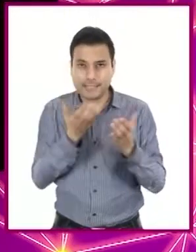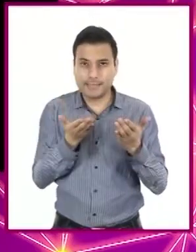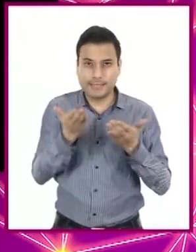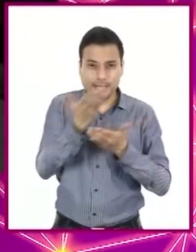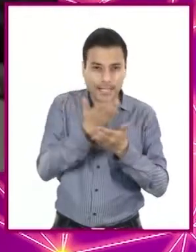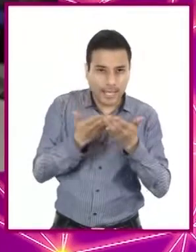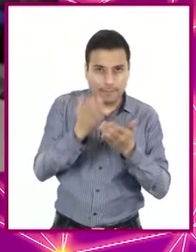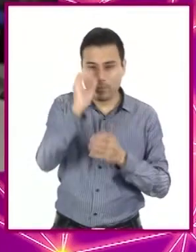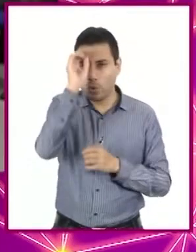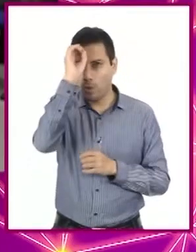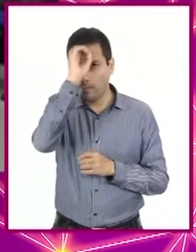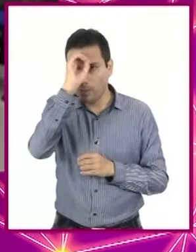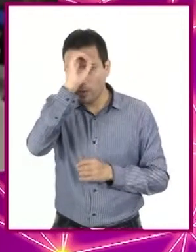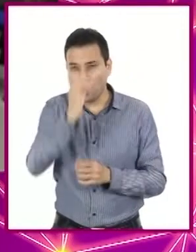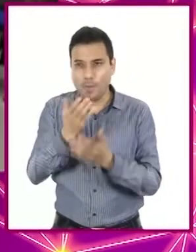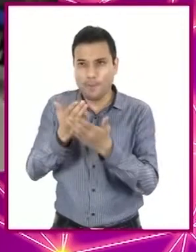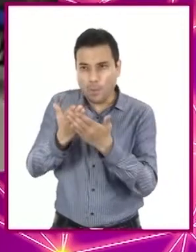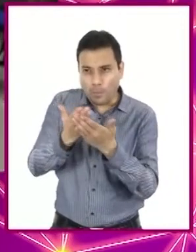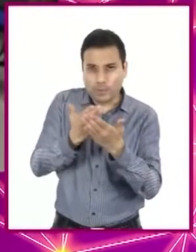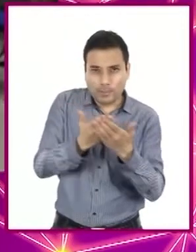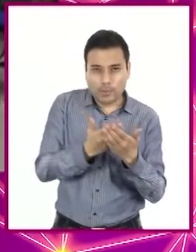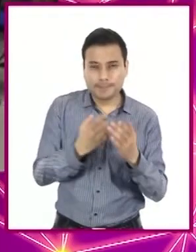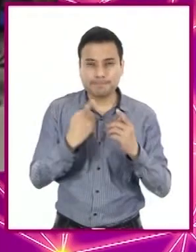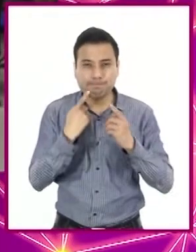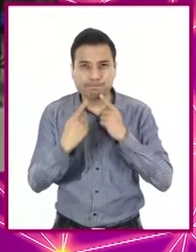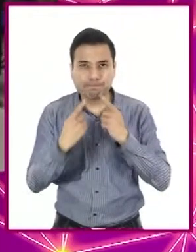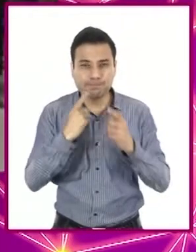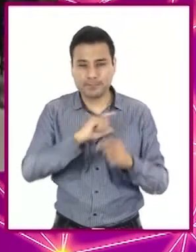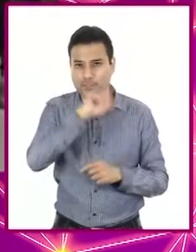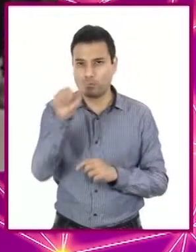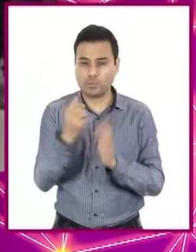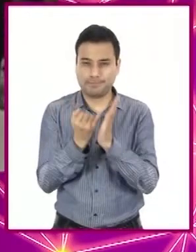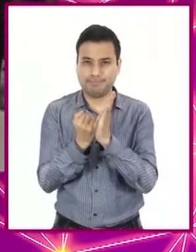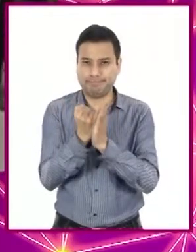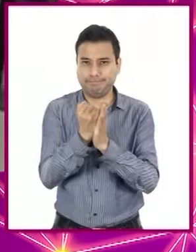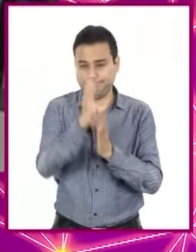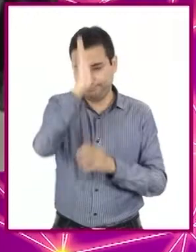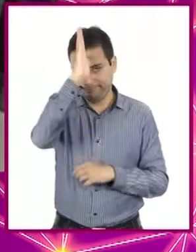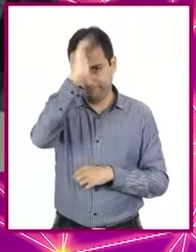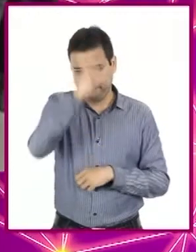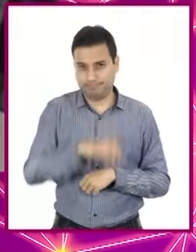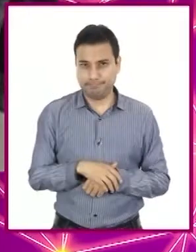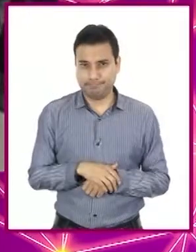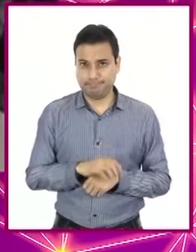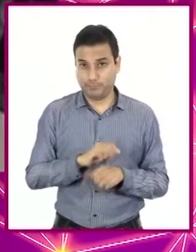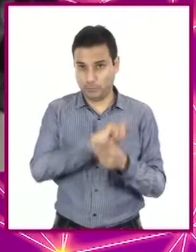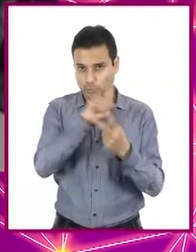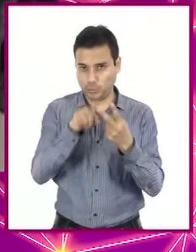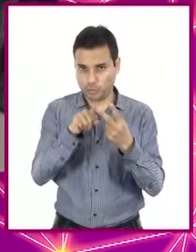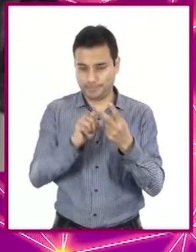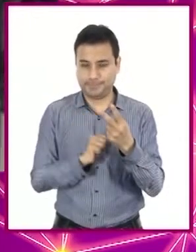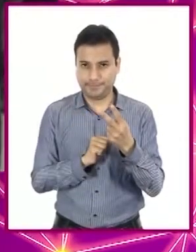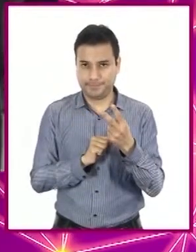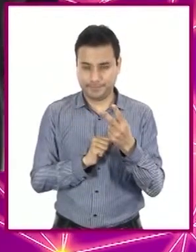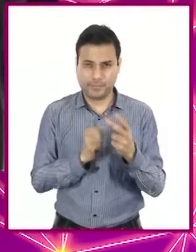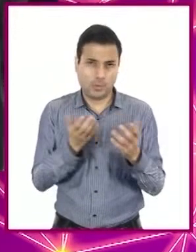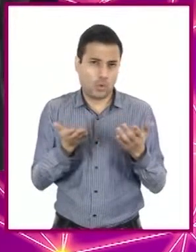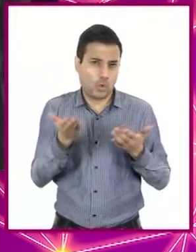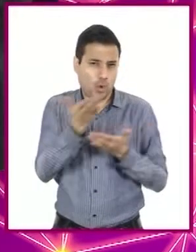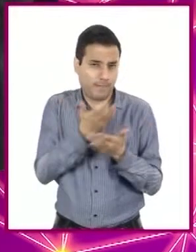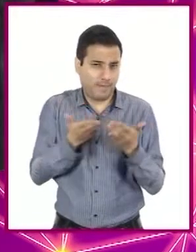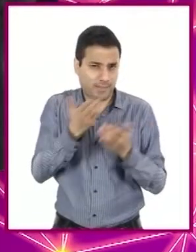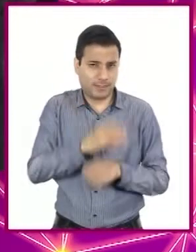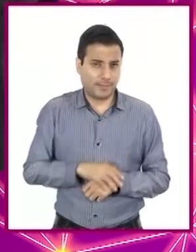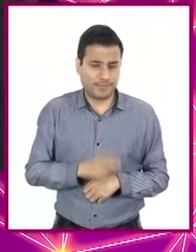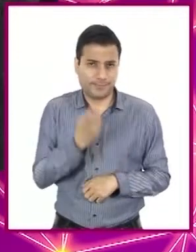escucha de distintas propuestas y el diálogo para el alcance de acuerdos sobre lo que se quiere lograr. 2. La mera convivencia,